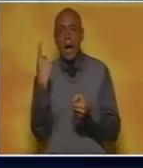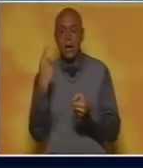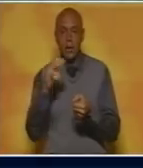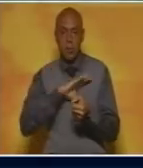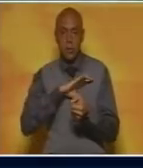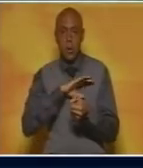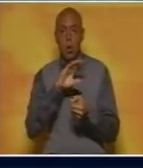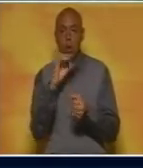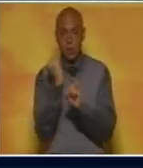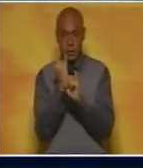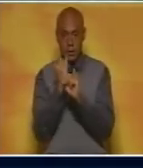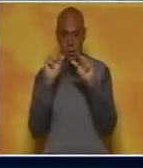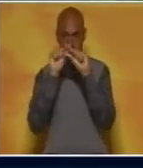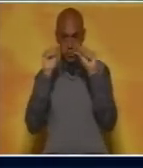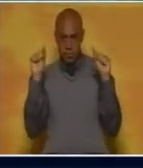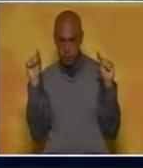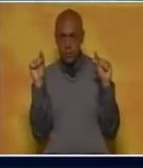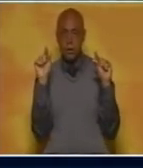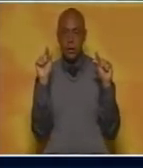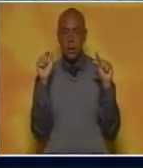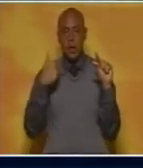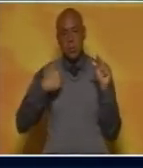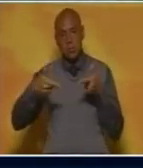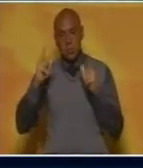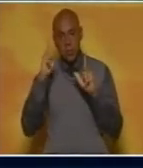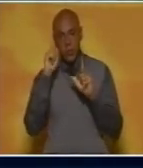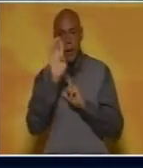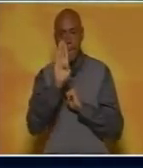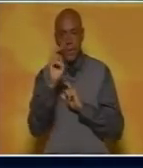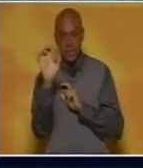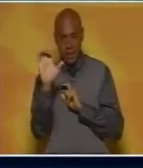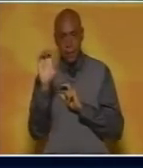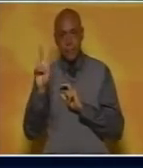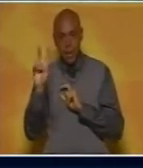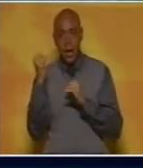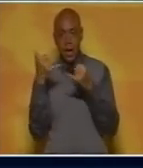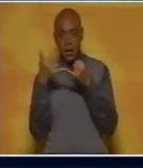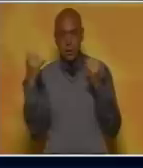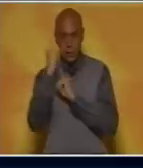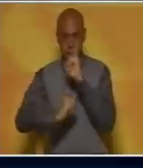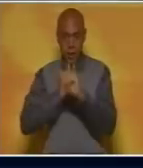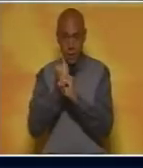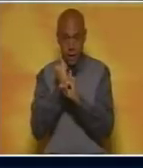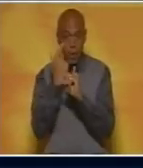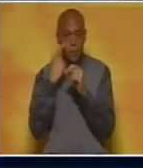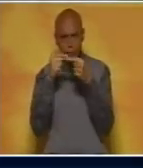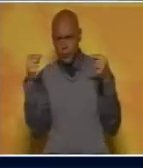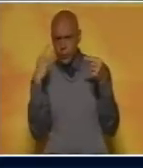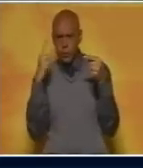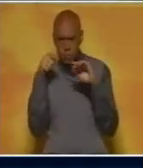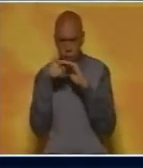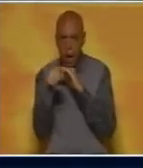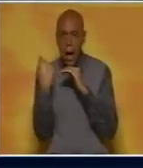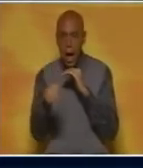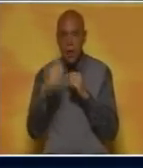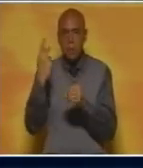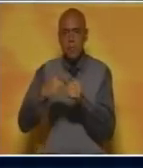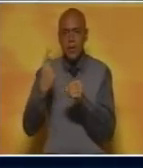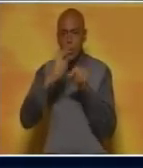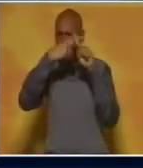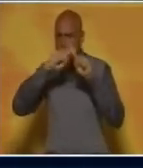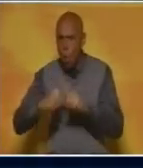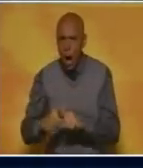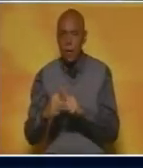línea a través de nuestra aplicación. Allí pueden visualizar su billetera, pueden visualizar los Petros que tienen,